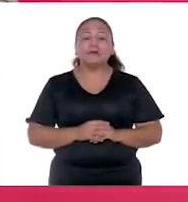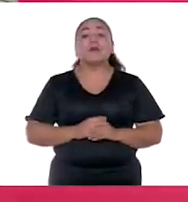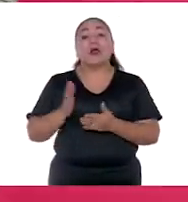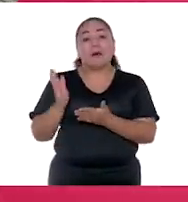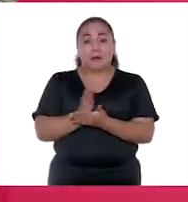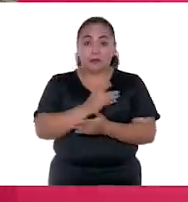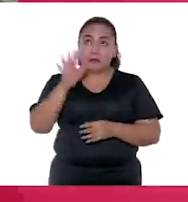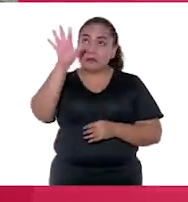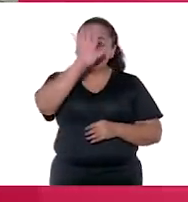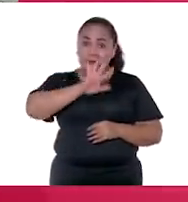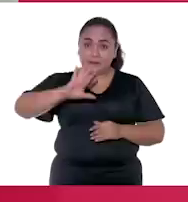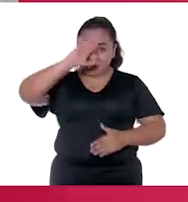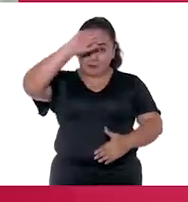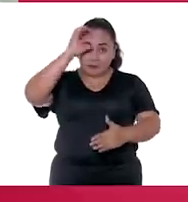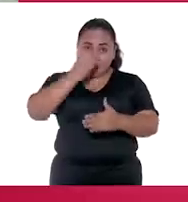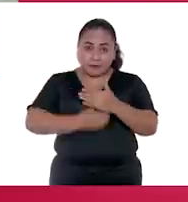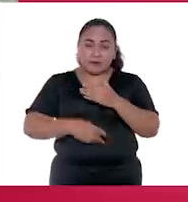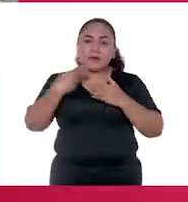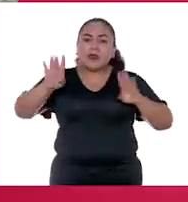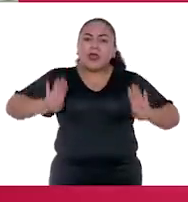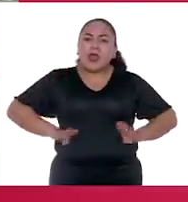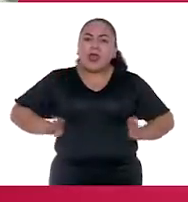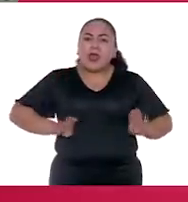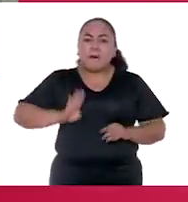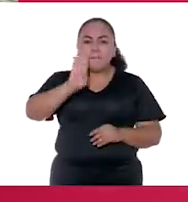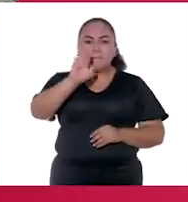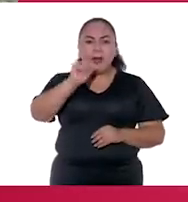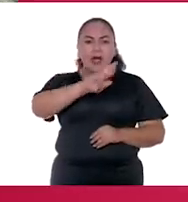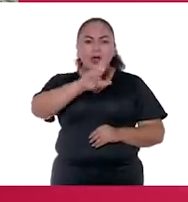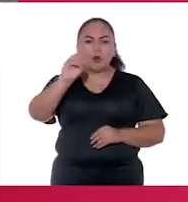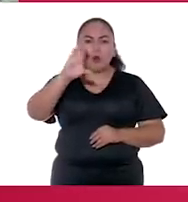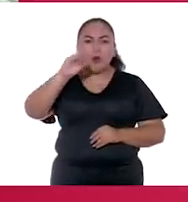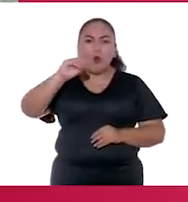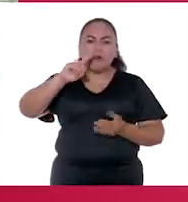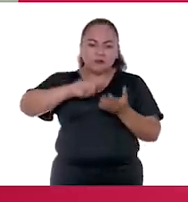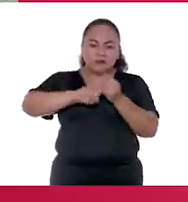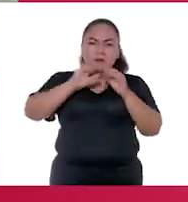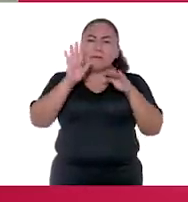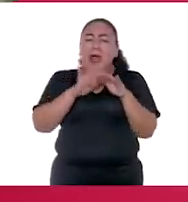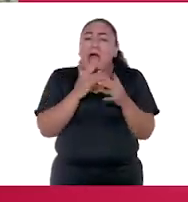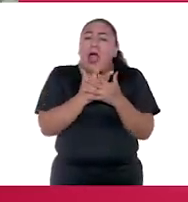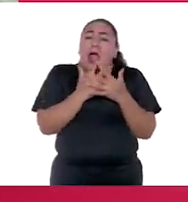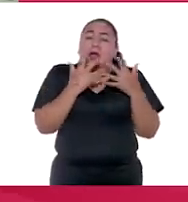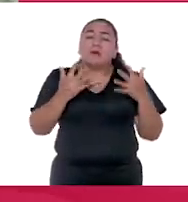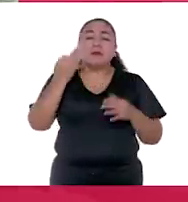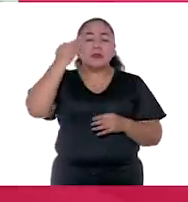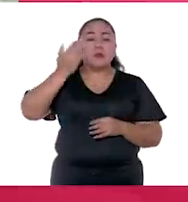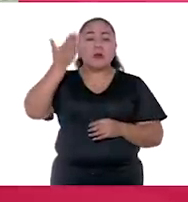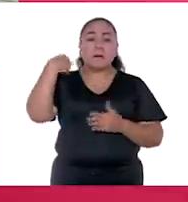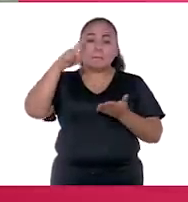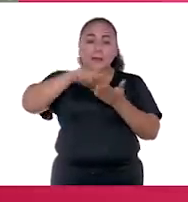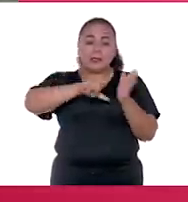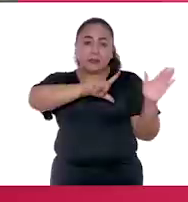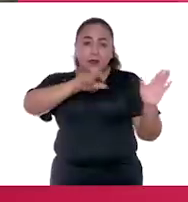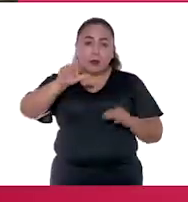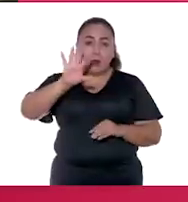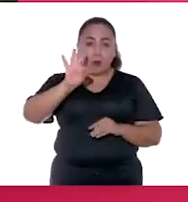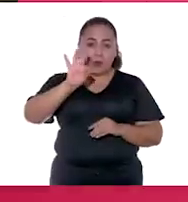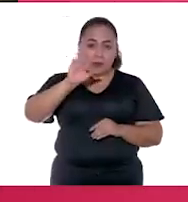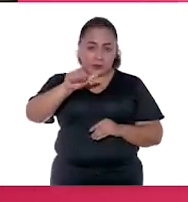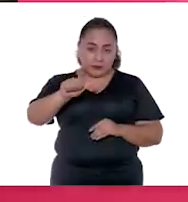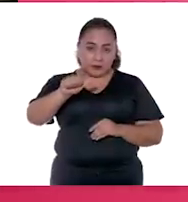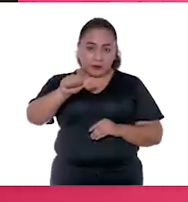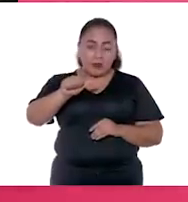Además, es una de las catedrales de estilo barroco más grandes del país. Fue construida entre los años